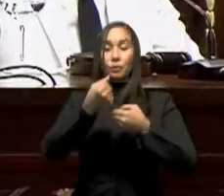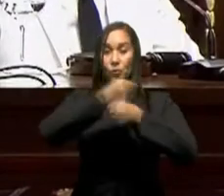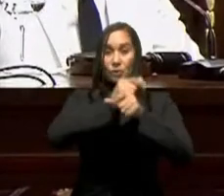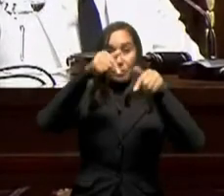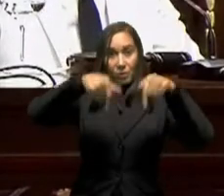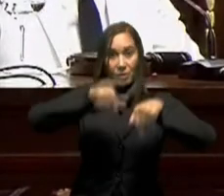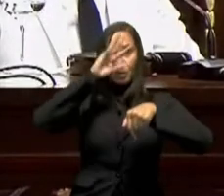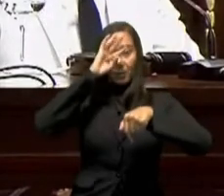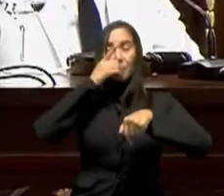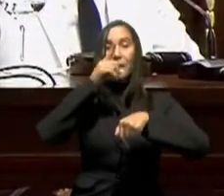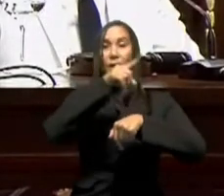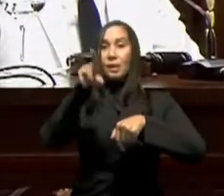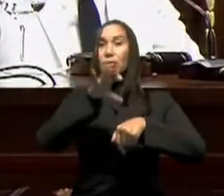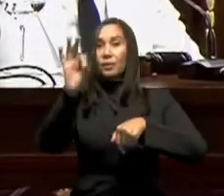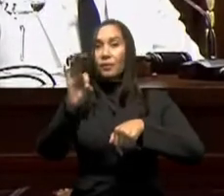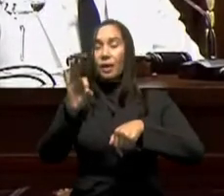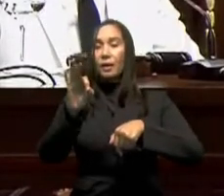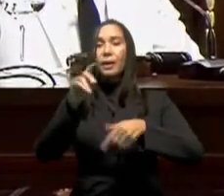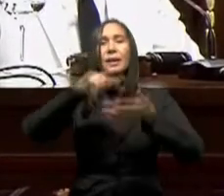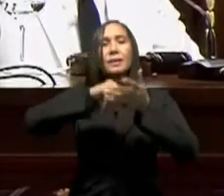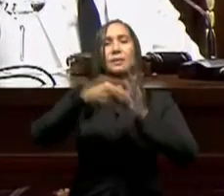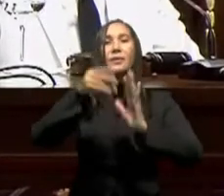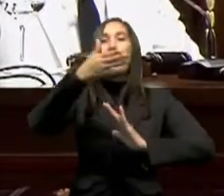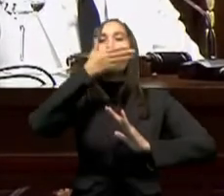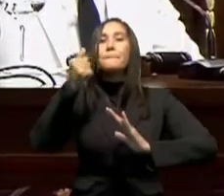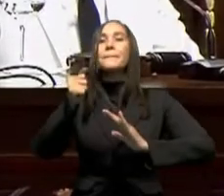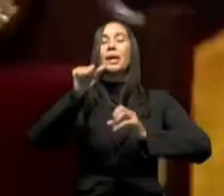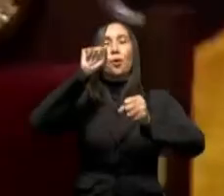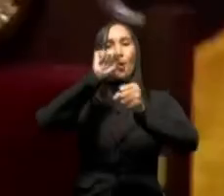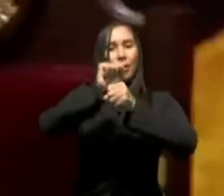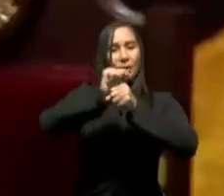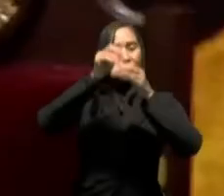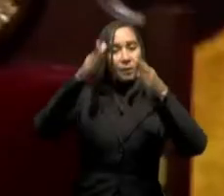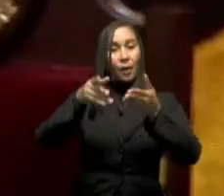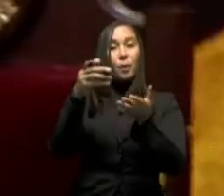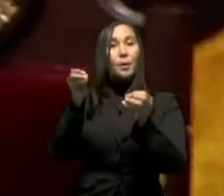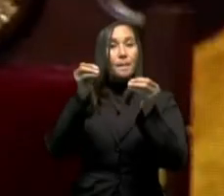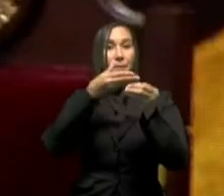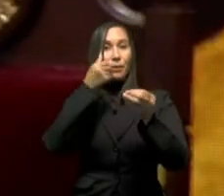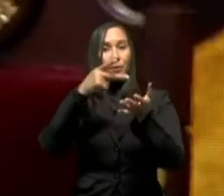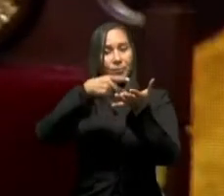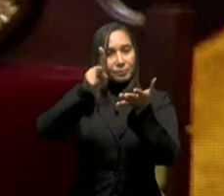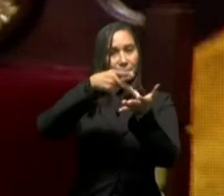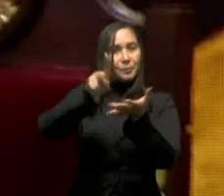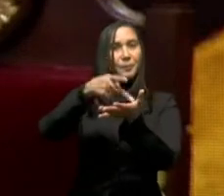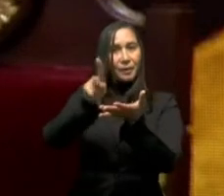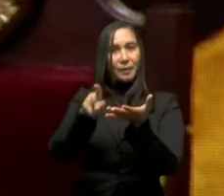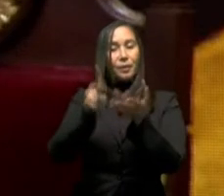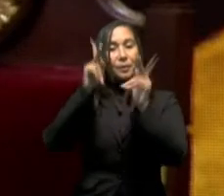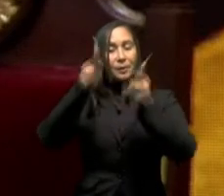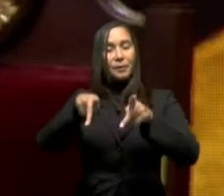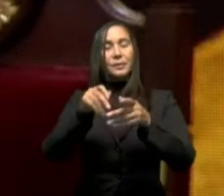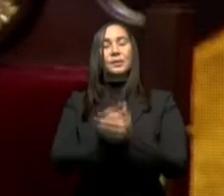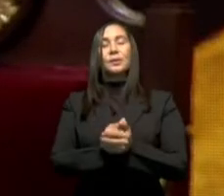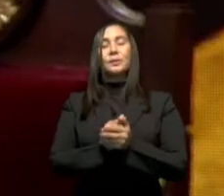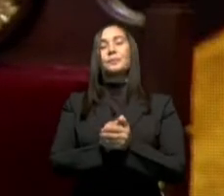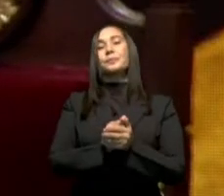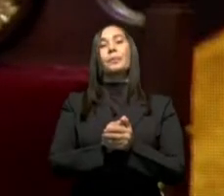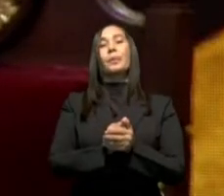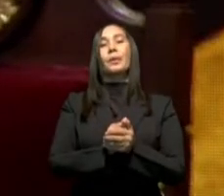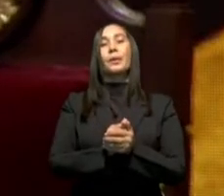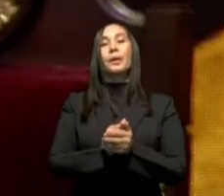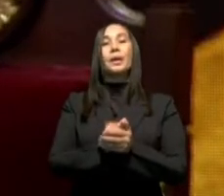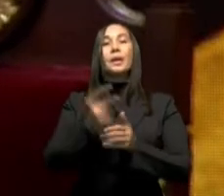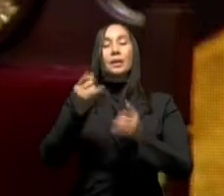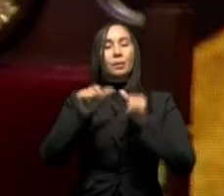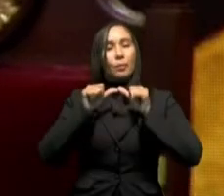nos permite también tener mejores empleos, más cualificados y mejor remunerados, y nos posibilita seguir en nuestra apuesta para que en